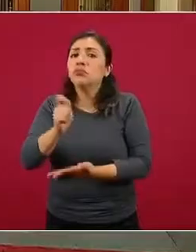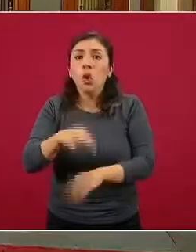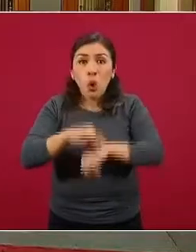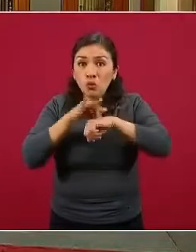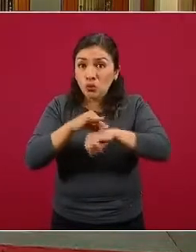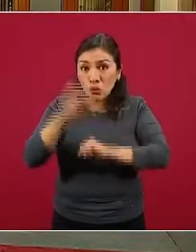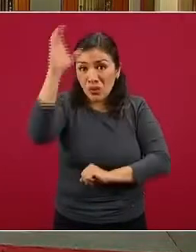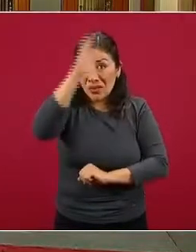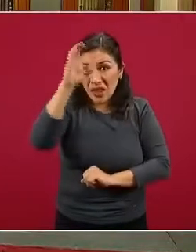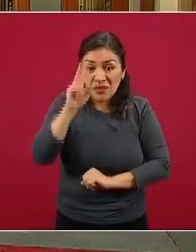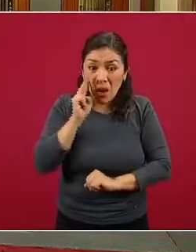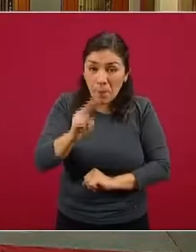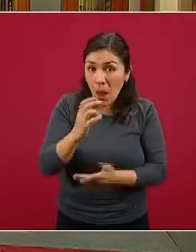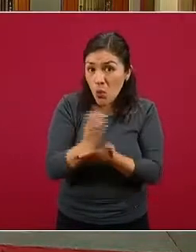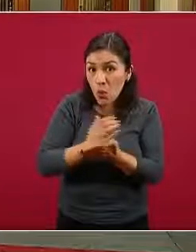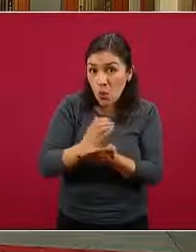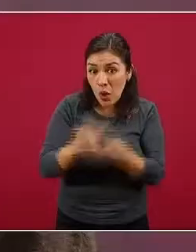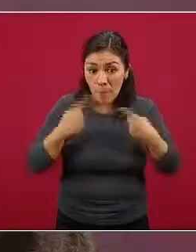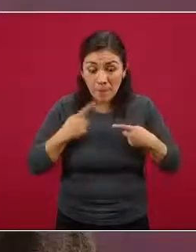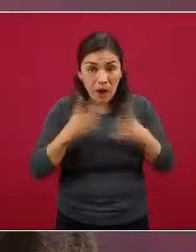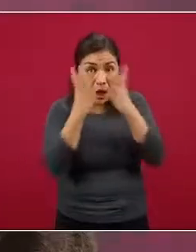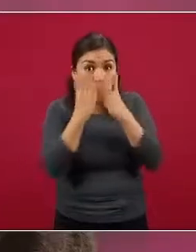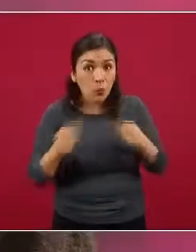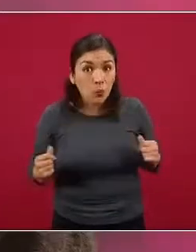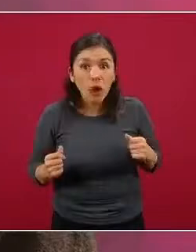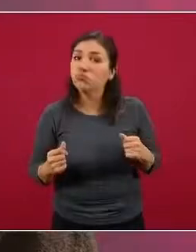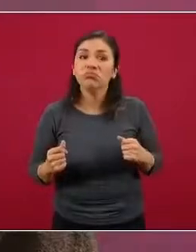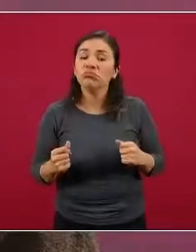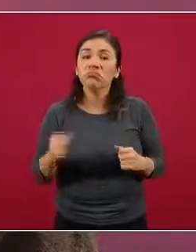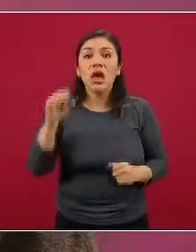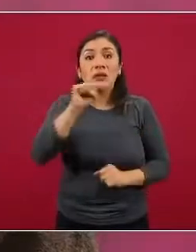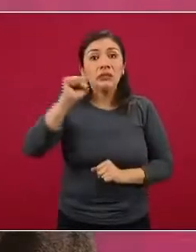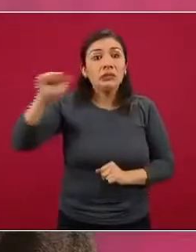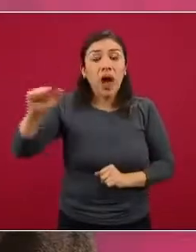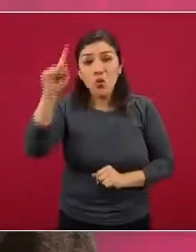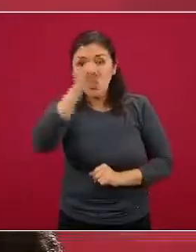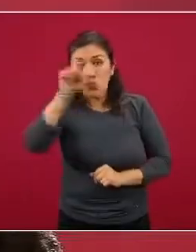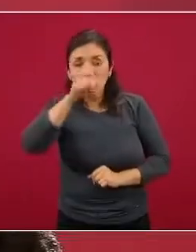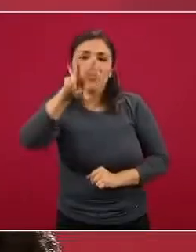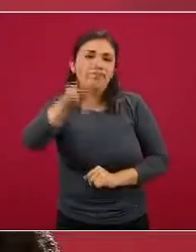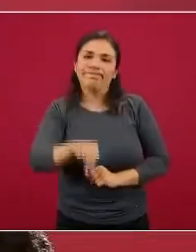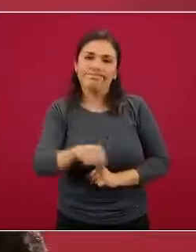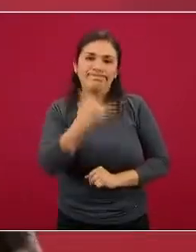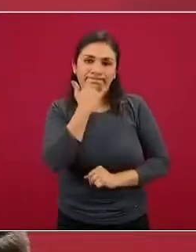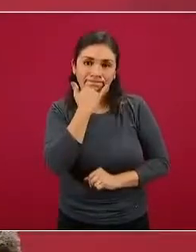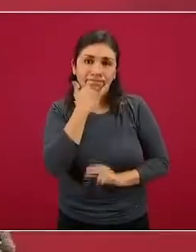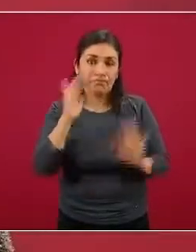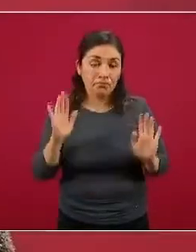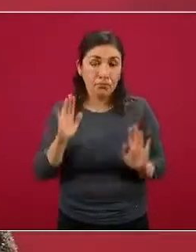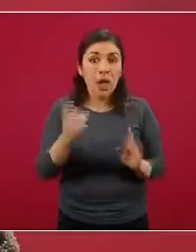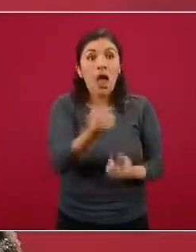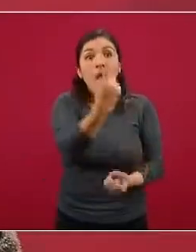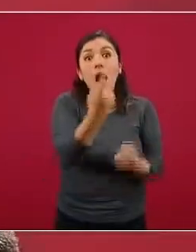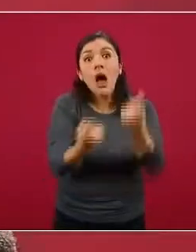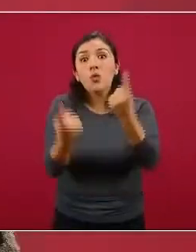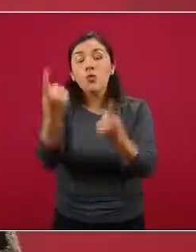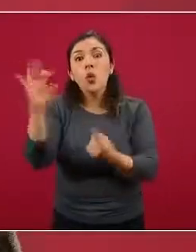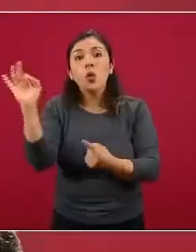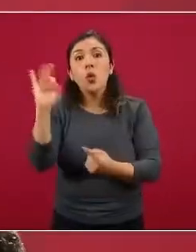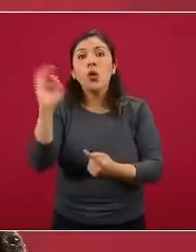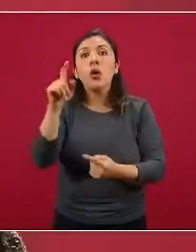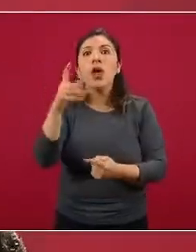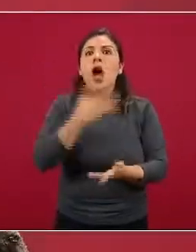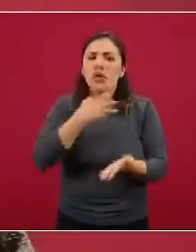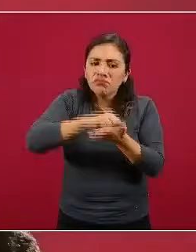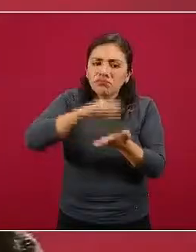evidencia científica para su uso, y la Secretaría de Salud no los recomienda ni los puede recomendar. Aquellos que han sido solicitados